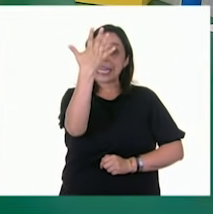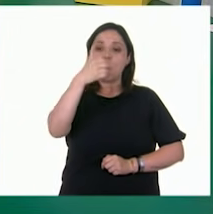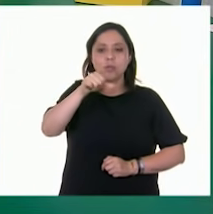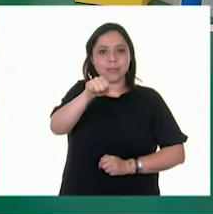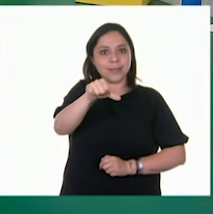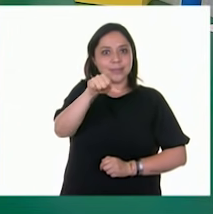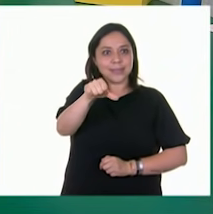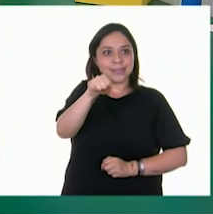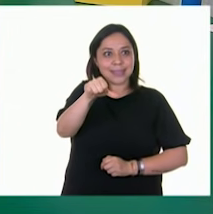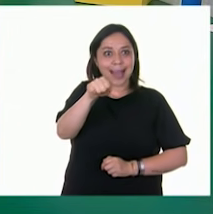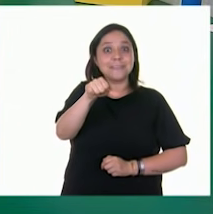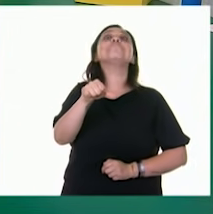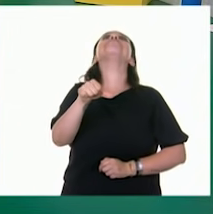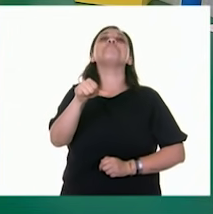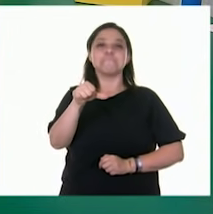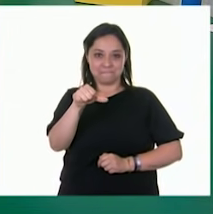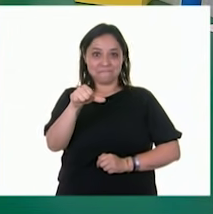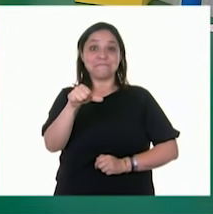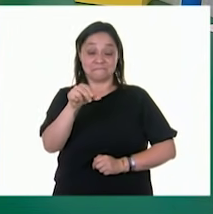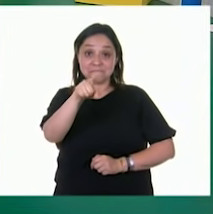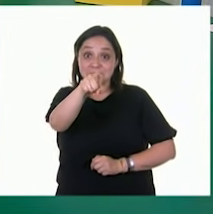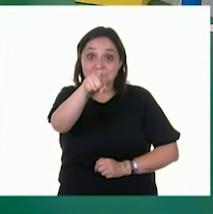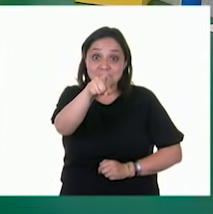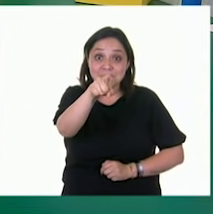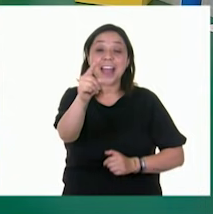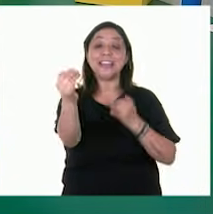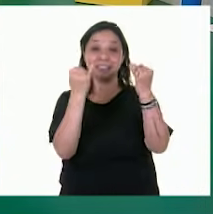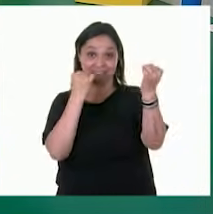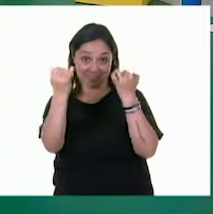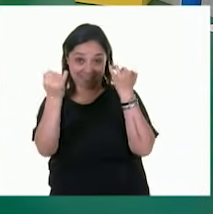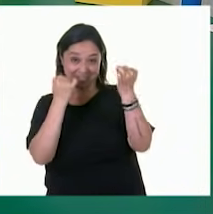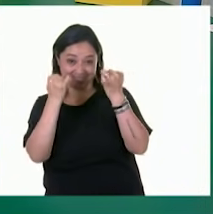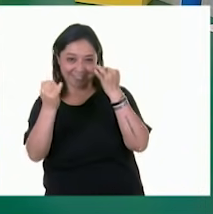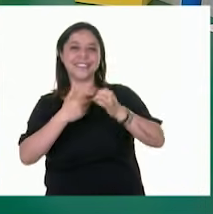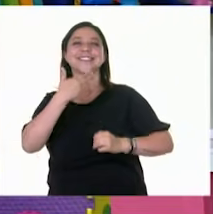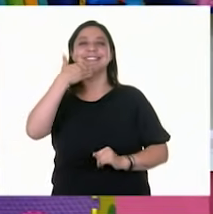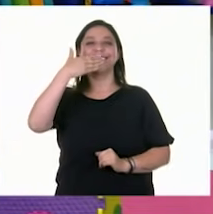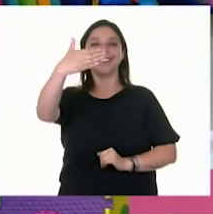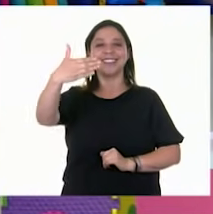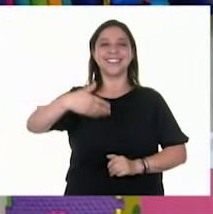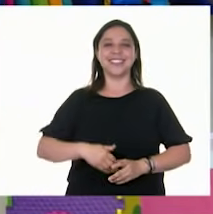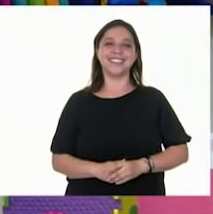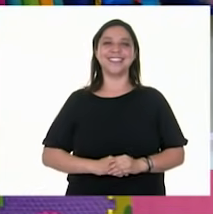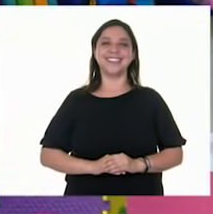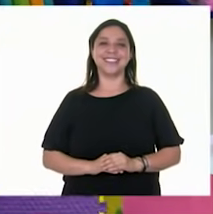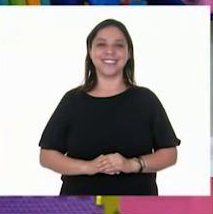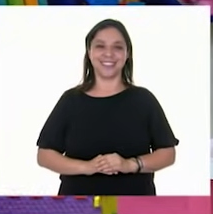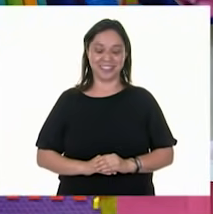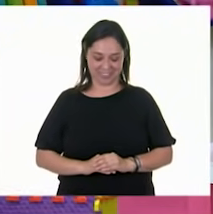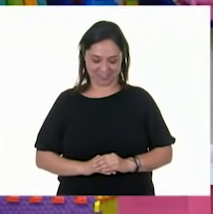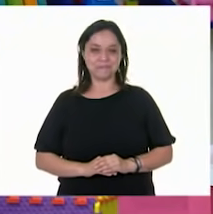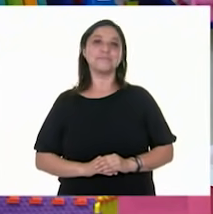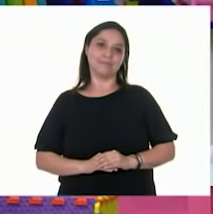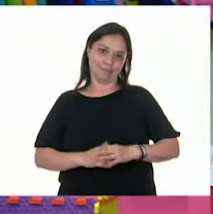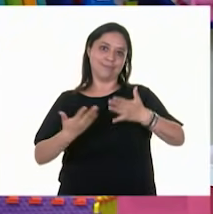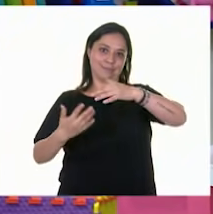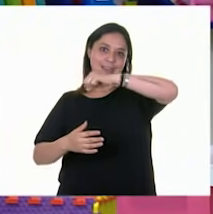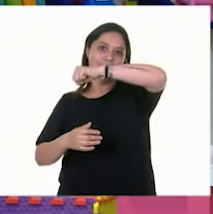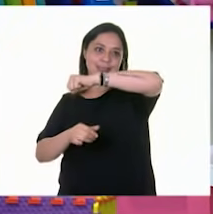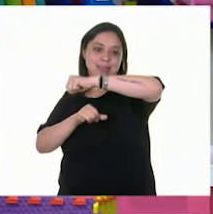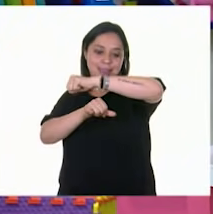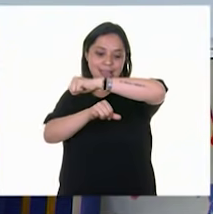5/16. ¡Ay! ¿Ustedes qué dicen? ¿Sí? ¡Sí! ¡Sí! Muy bien. Porque en el numerador nos puede